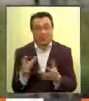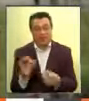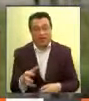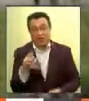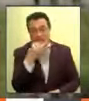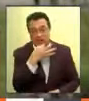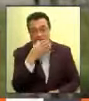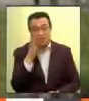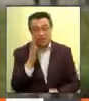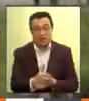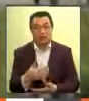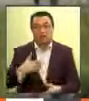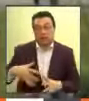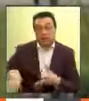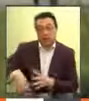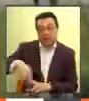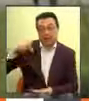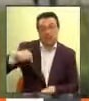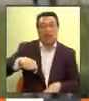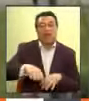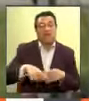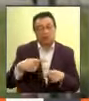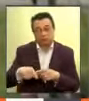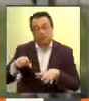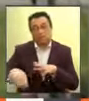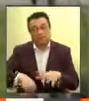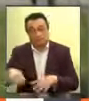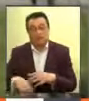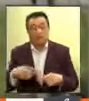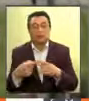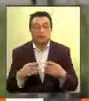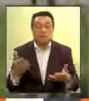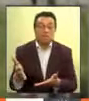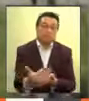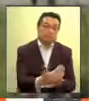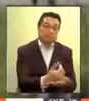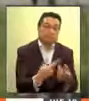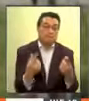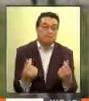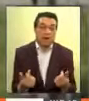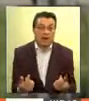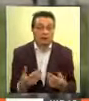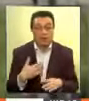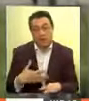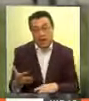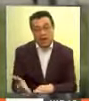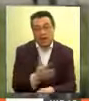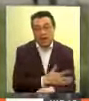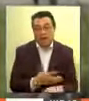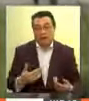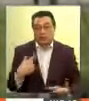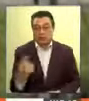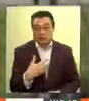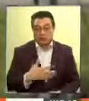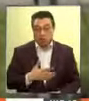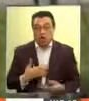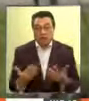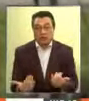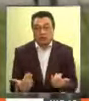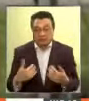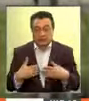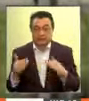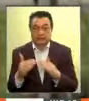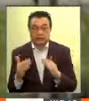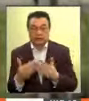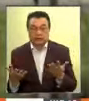He hecho rifa, estoy haciendo de todo para tener la plata, lo más pronto posible, porque uno igual los necesita en la casa.